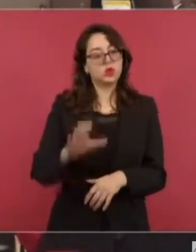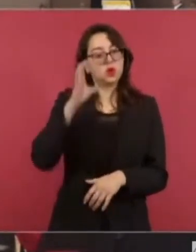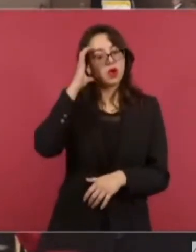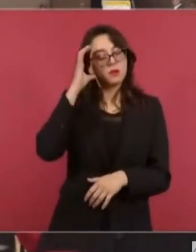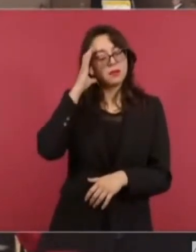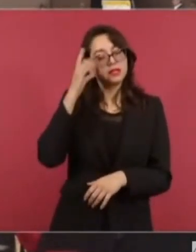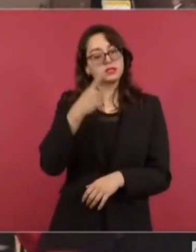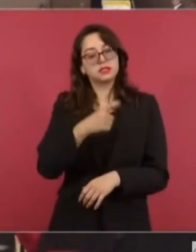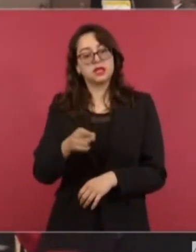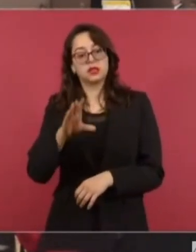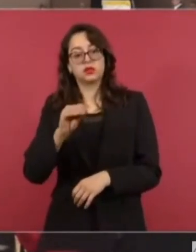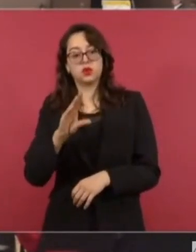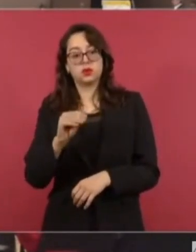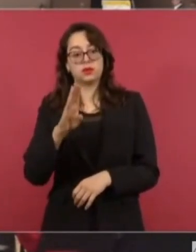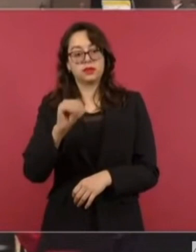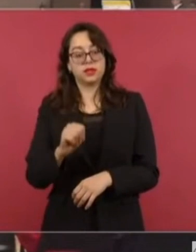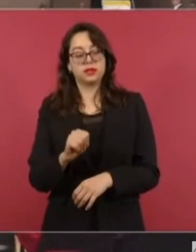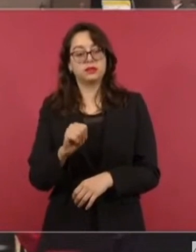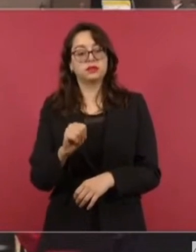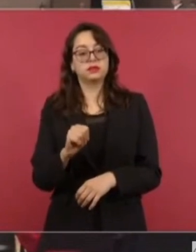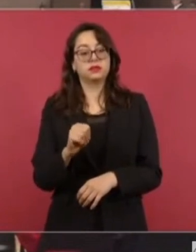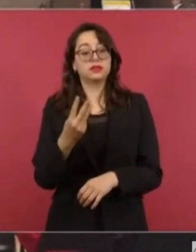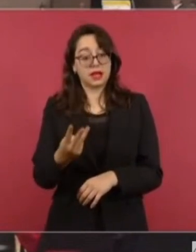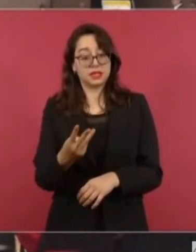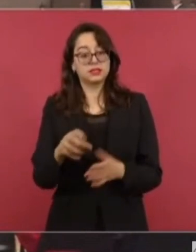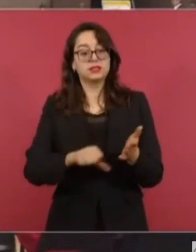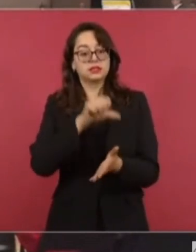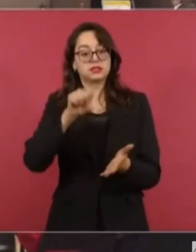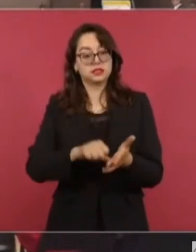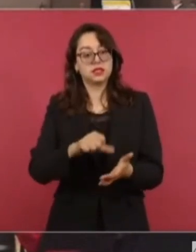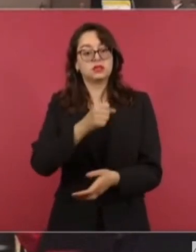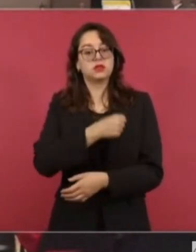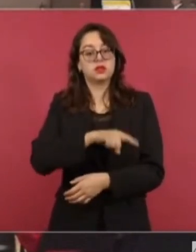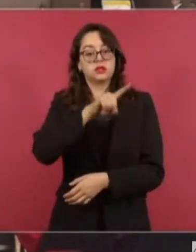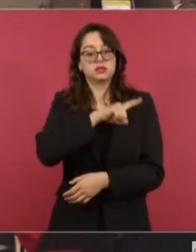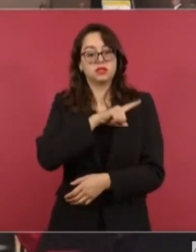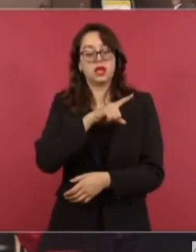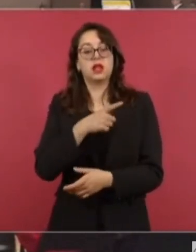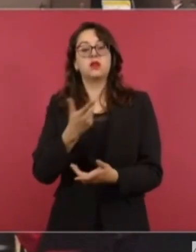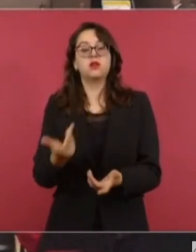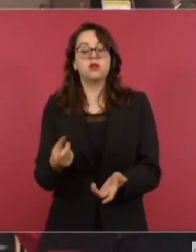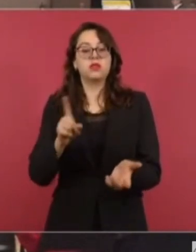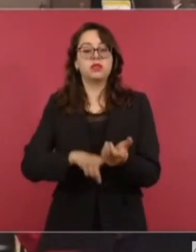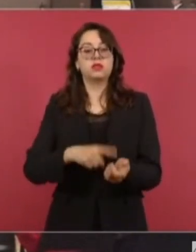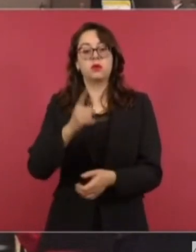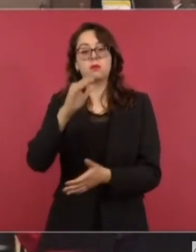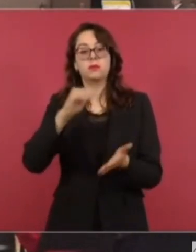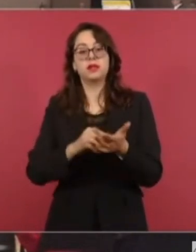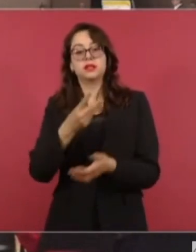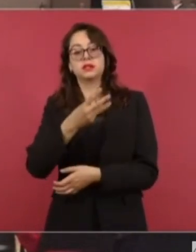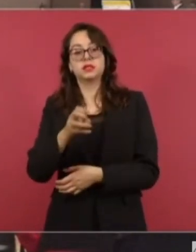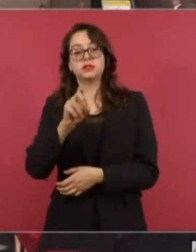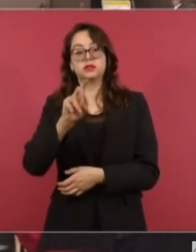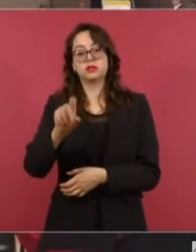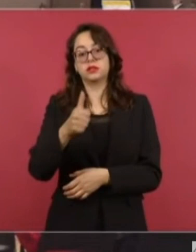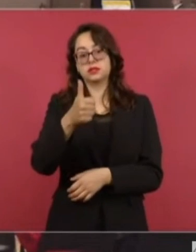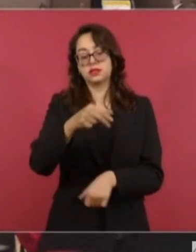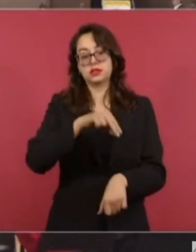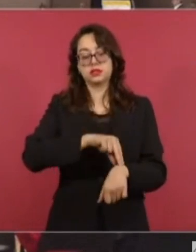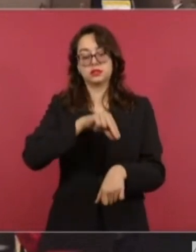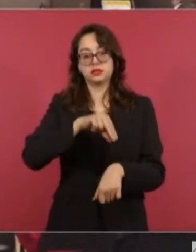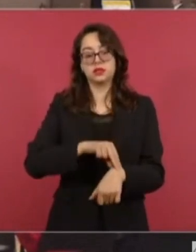con 739 consultorios. Actualmente se cuenta con 1,336 médicos, de los cuales 764